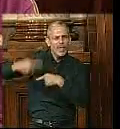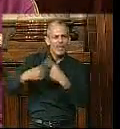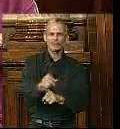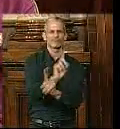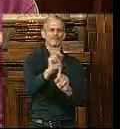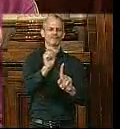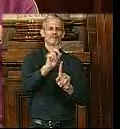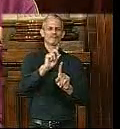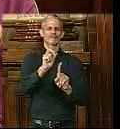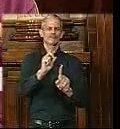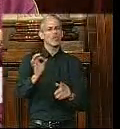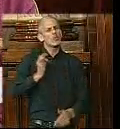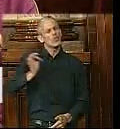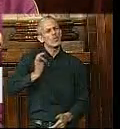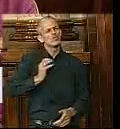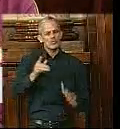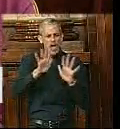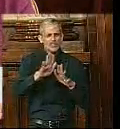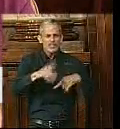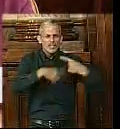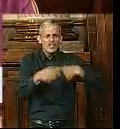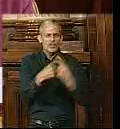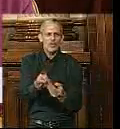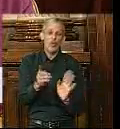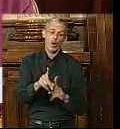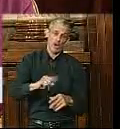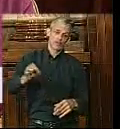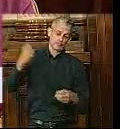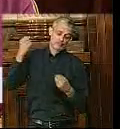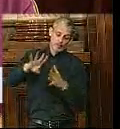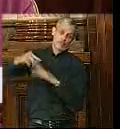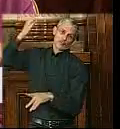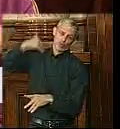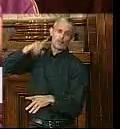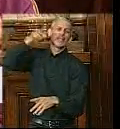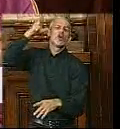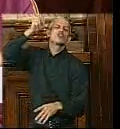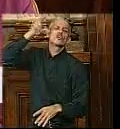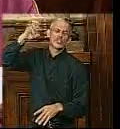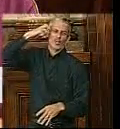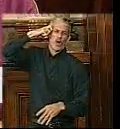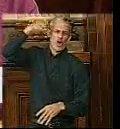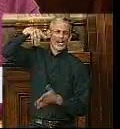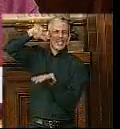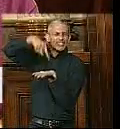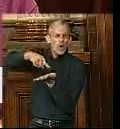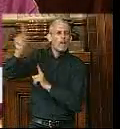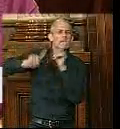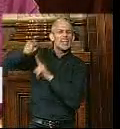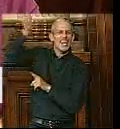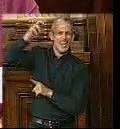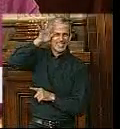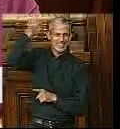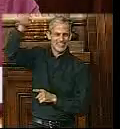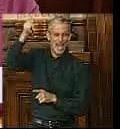teniendo durante tantos años y que viene todavía de 1880 en un congreso famoso, el Congreso de Milán